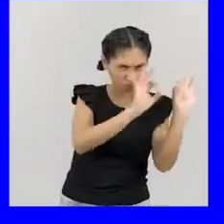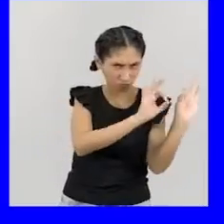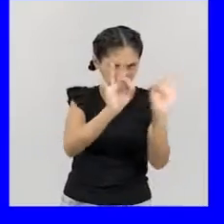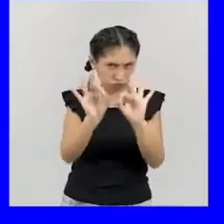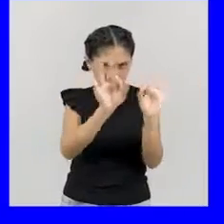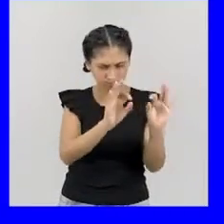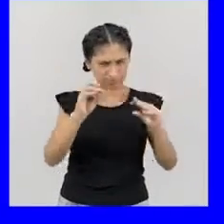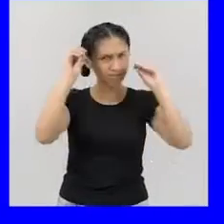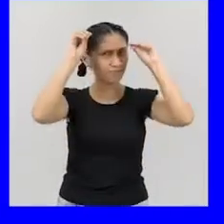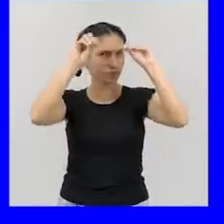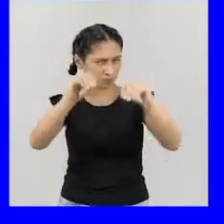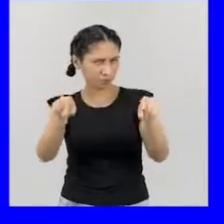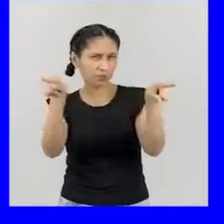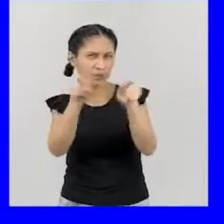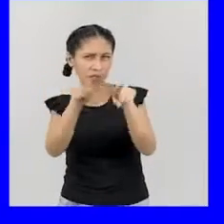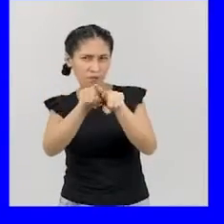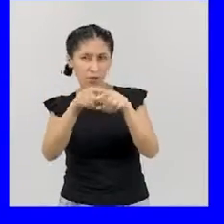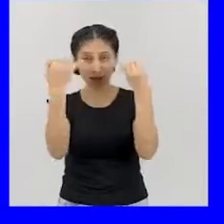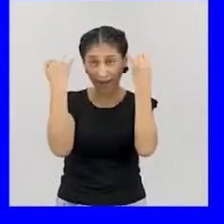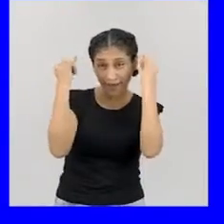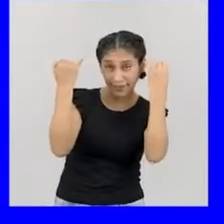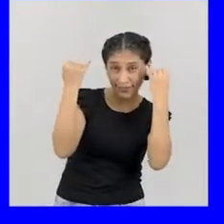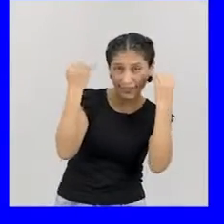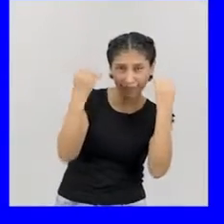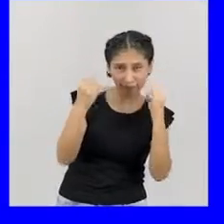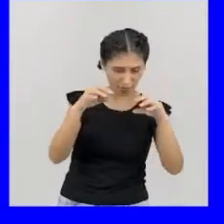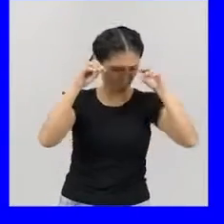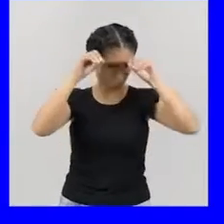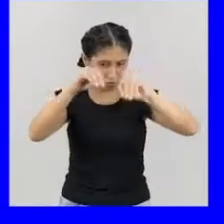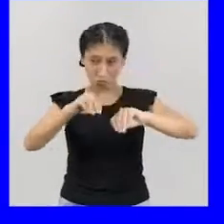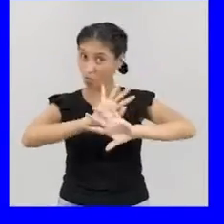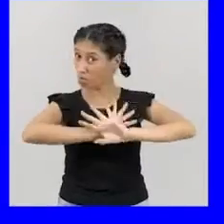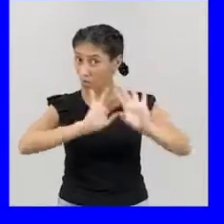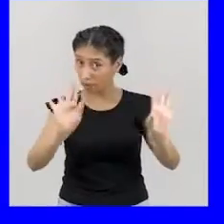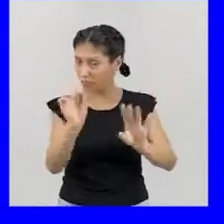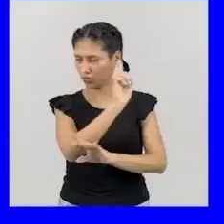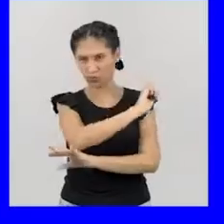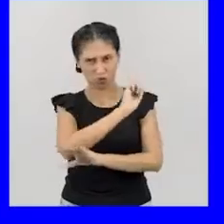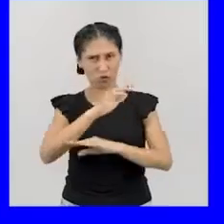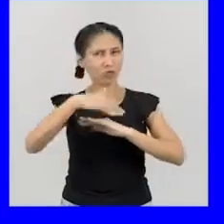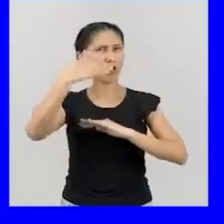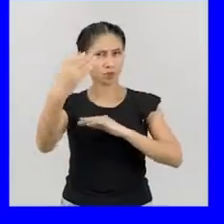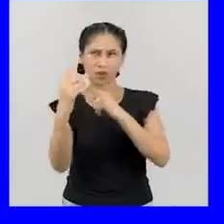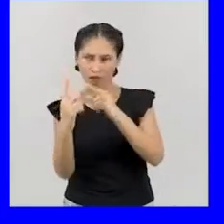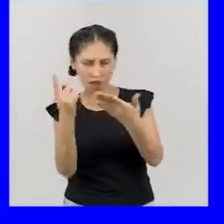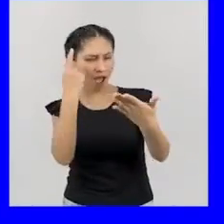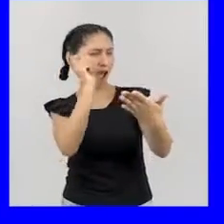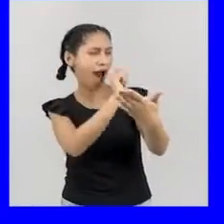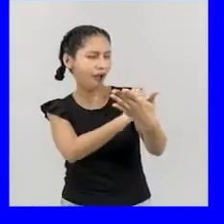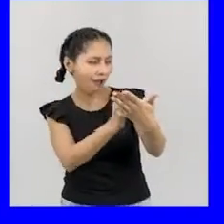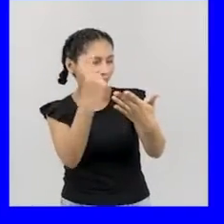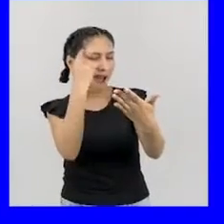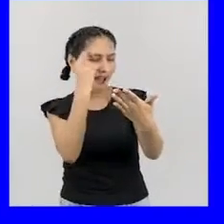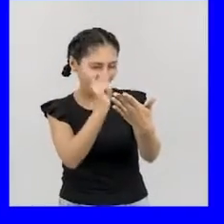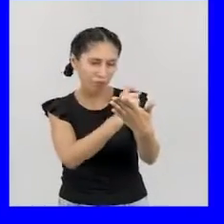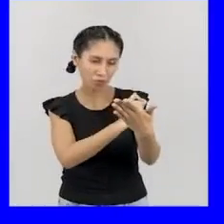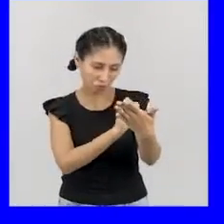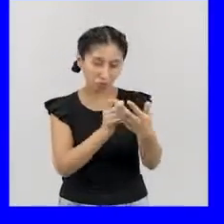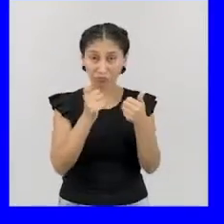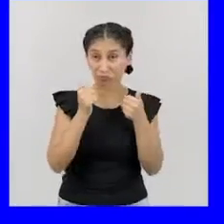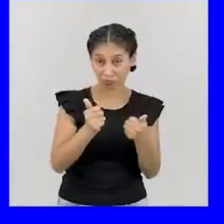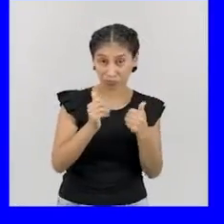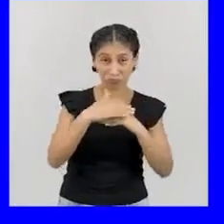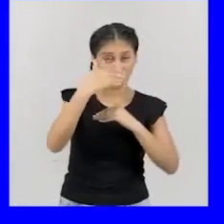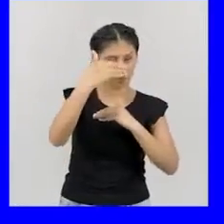información. Que las ideas no solo queden enunciadas, sino que estén desarrolladas. Que la información se organice